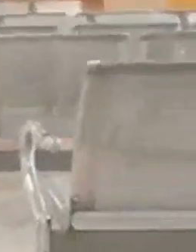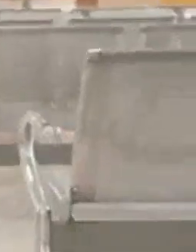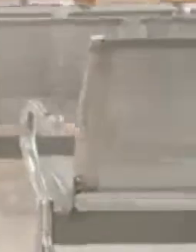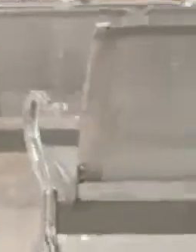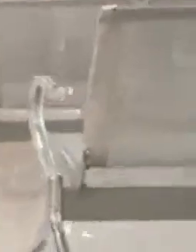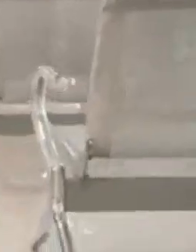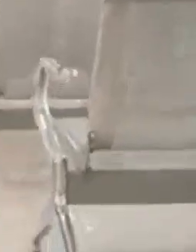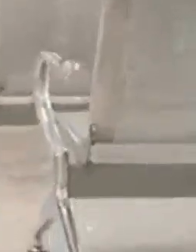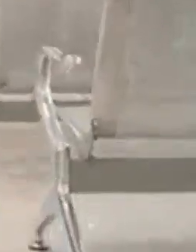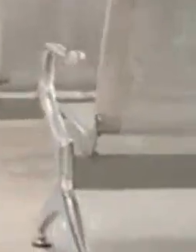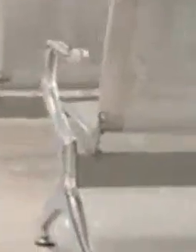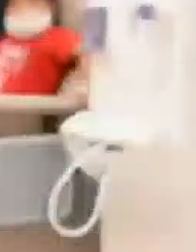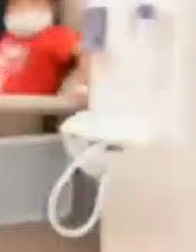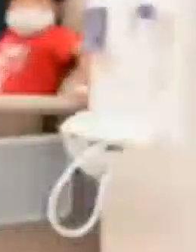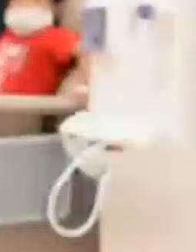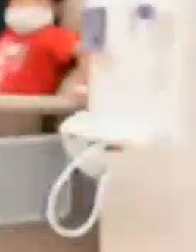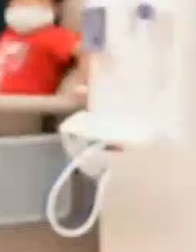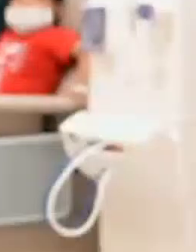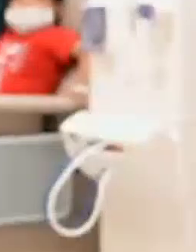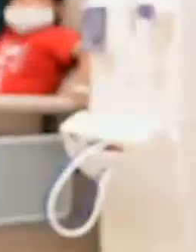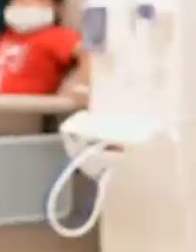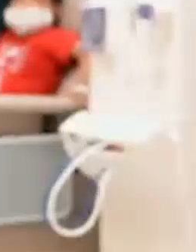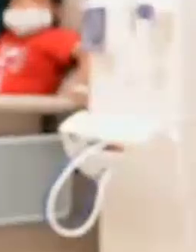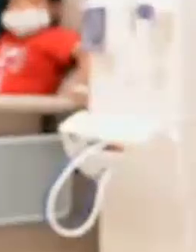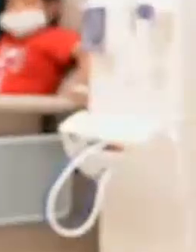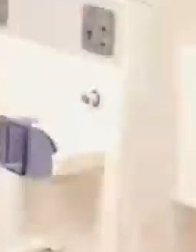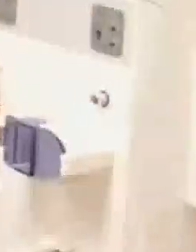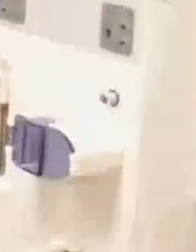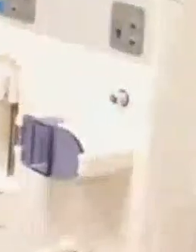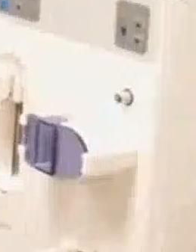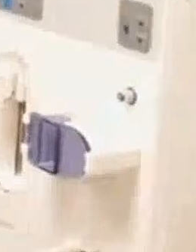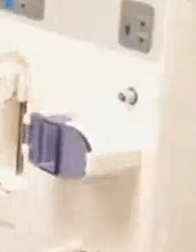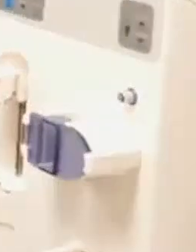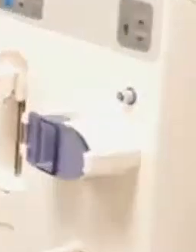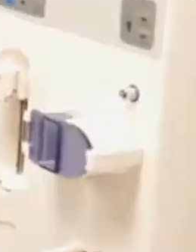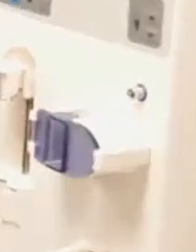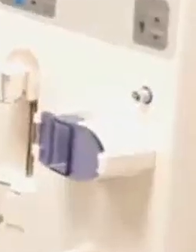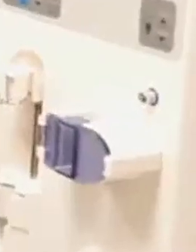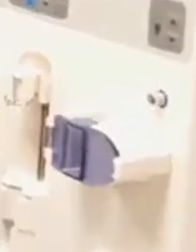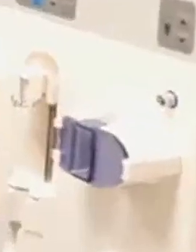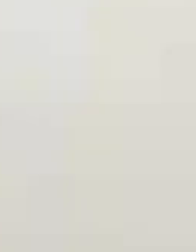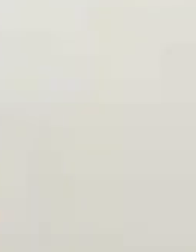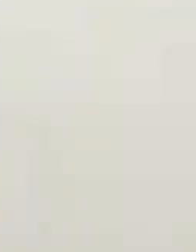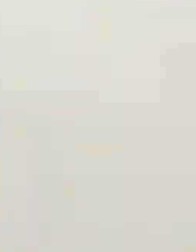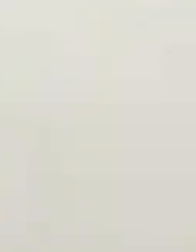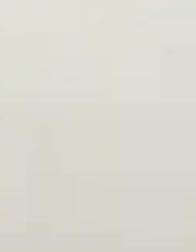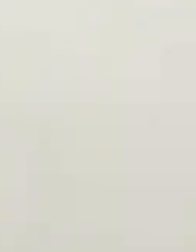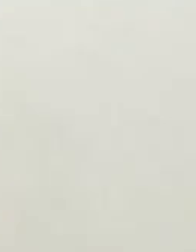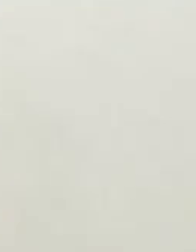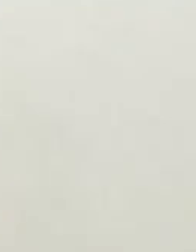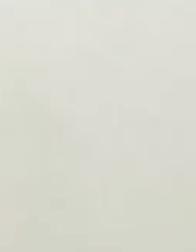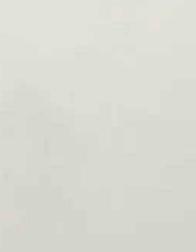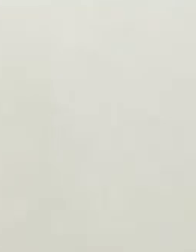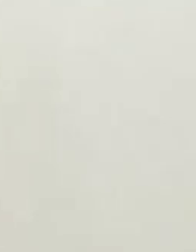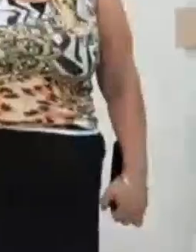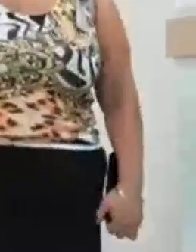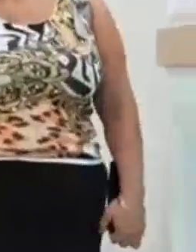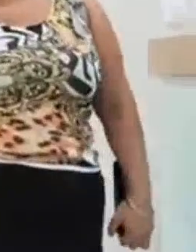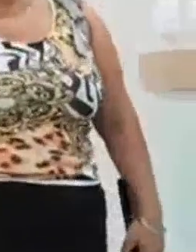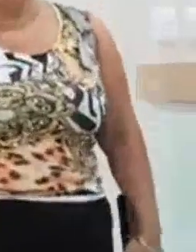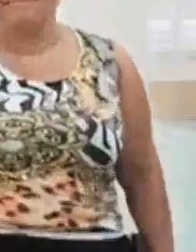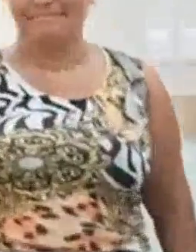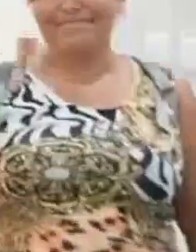casa. Y pues yo me siento bien con él, porque a pesar de cómo él estaba, ya está mejor.